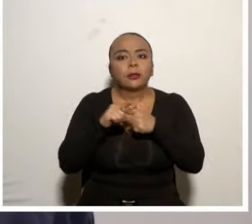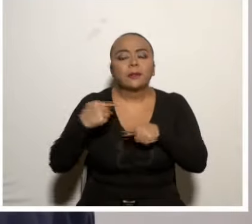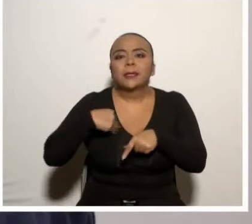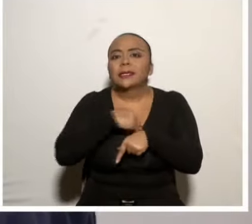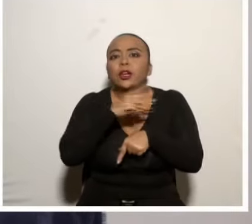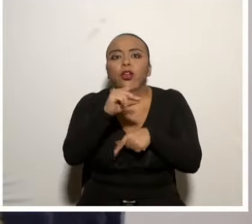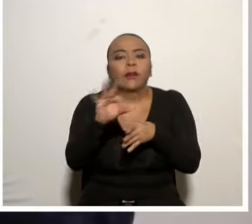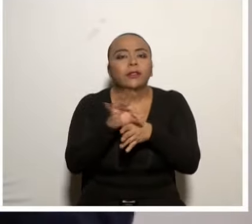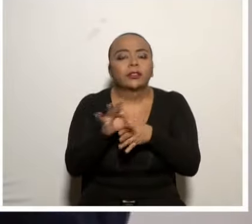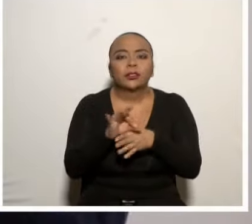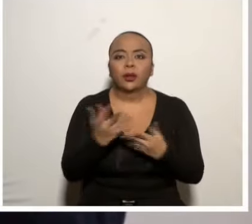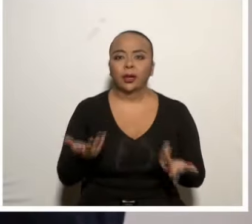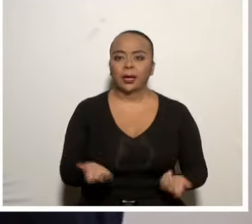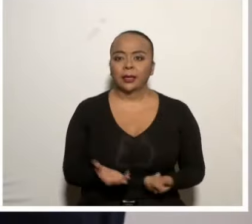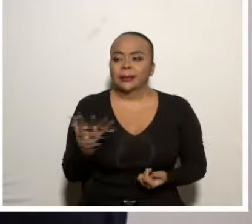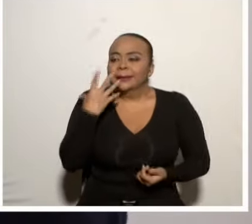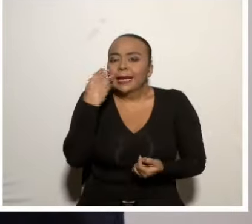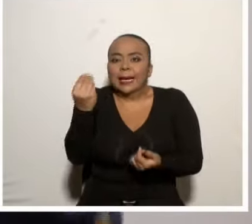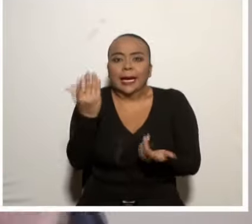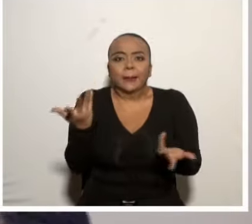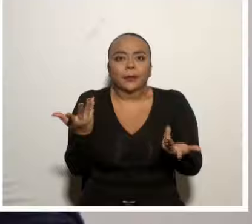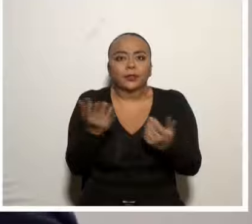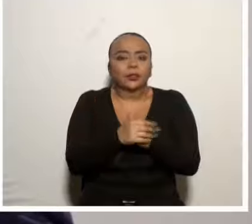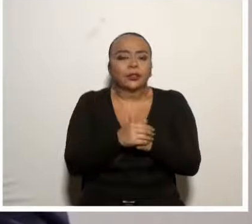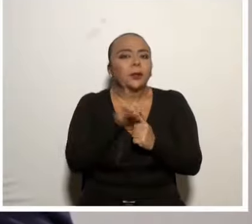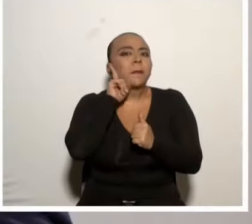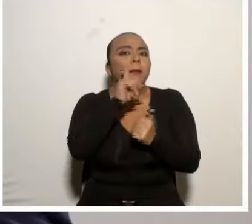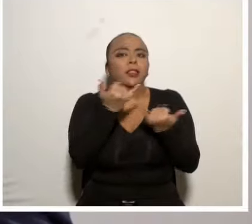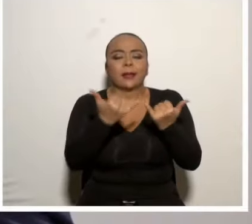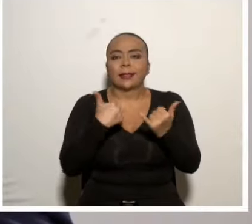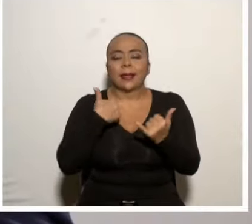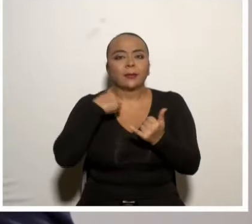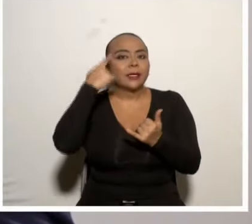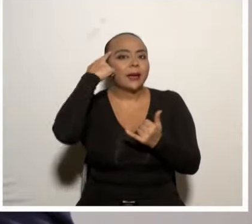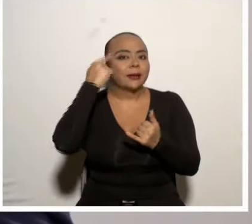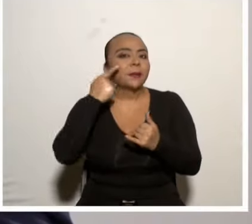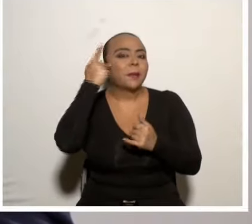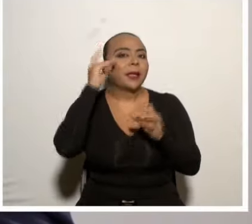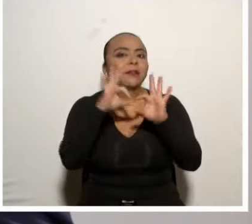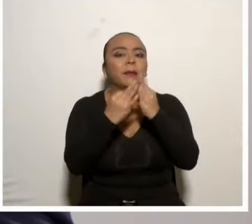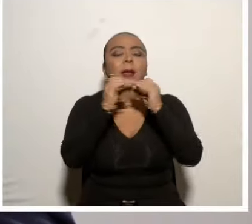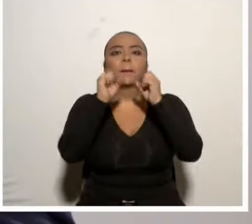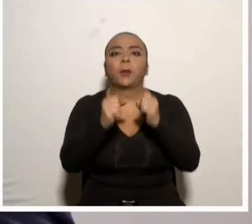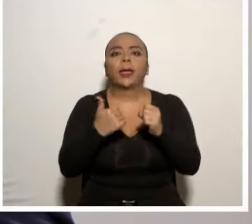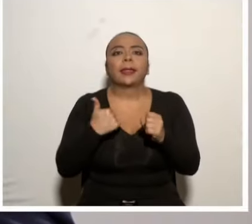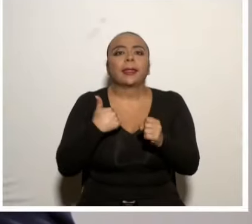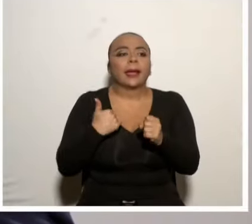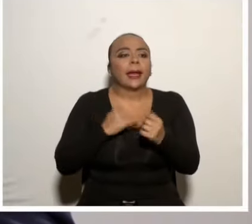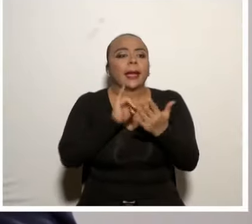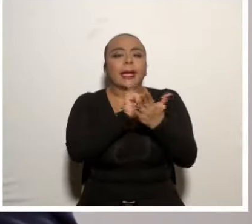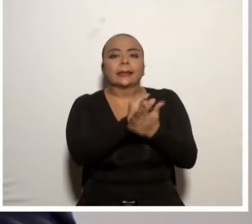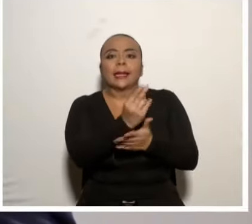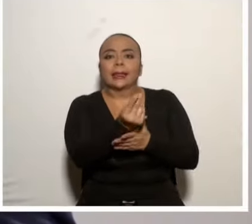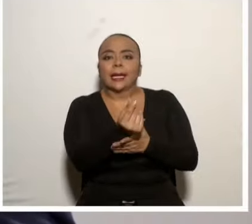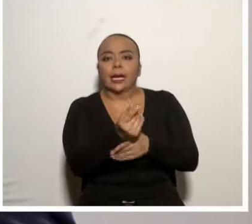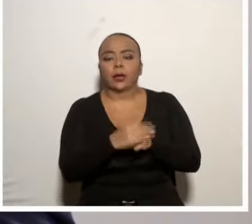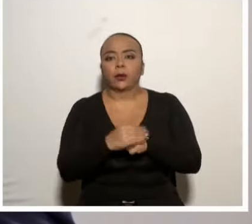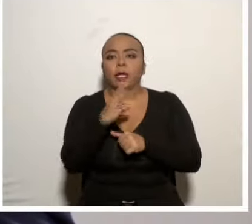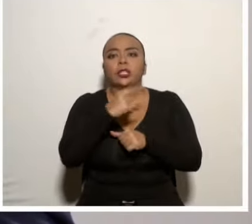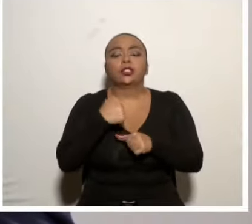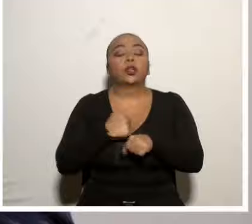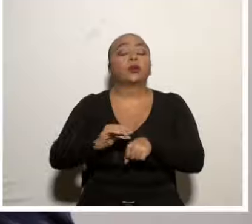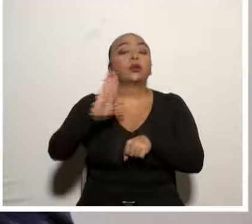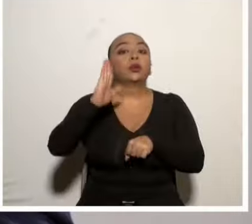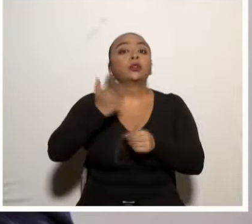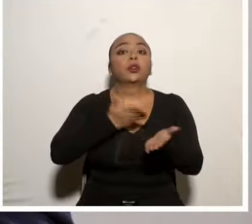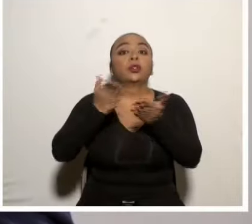funciona. Salgámonos de los mitos que tenemos en la cabeza. El padre de familia va a poder disponer de ese dinero y les juro que si lo